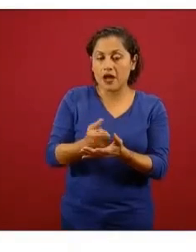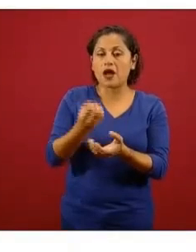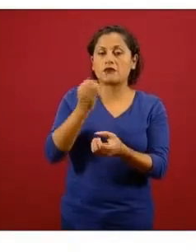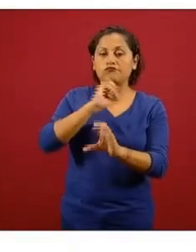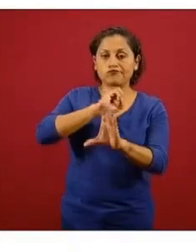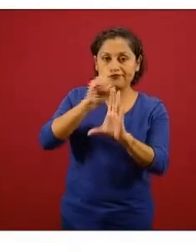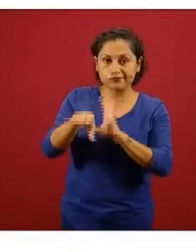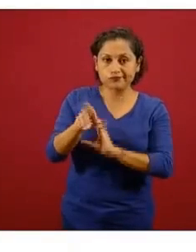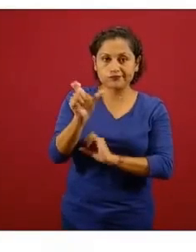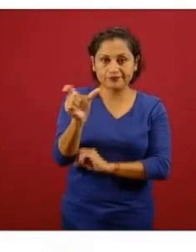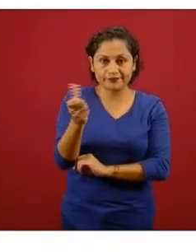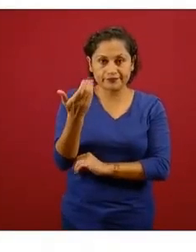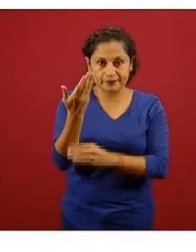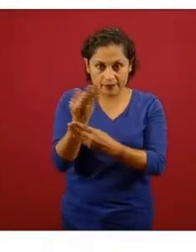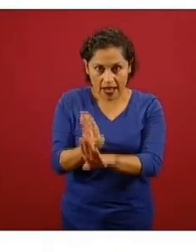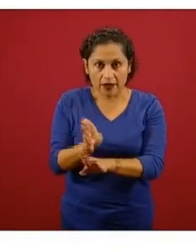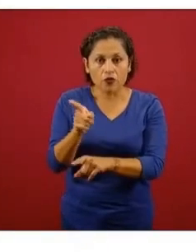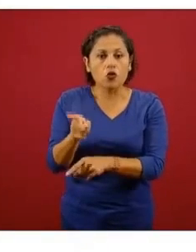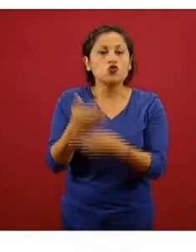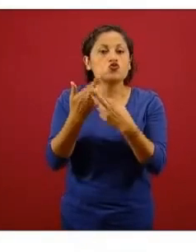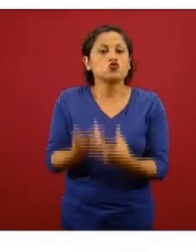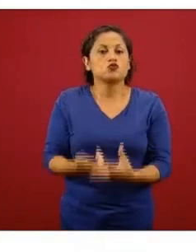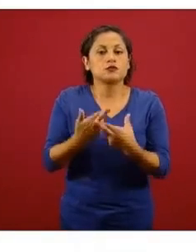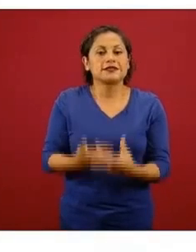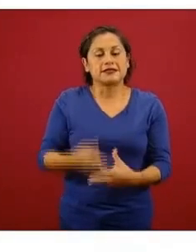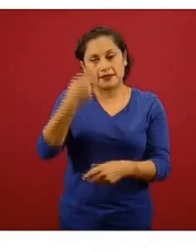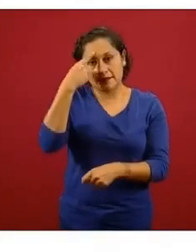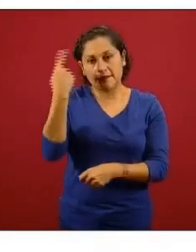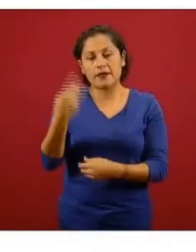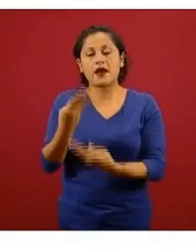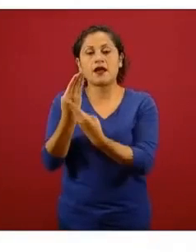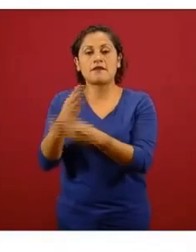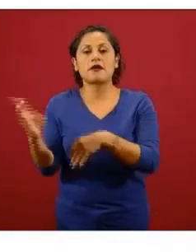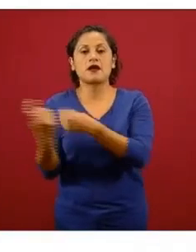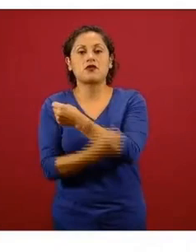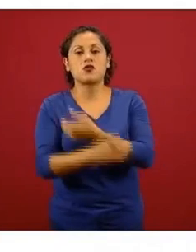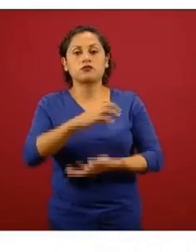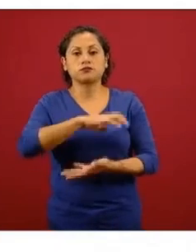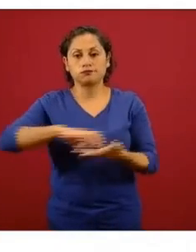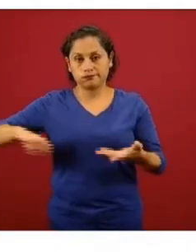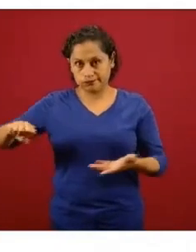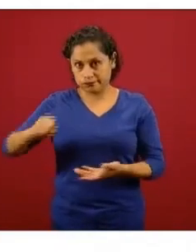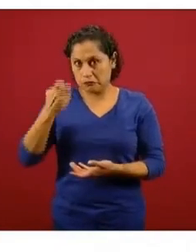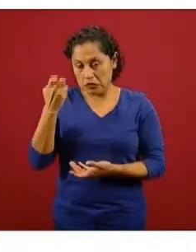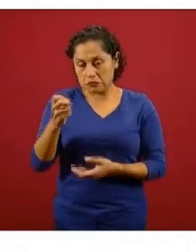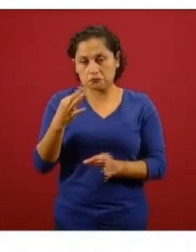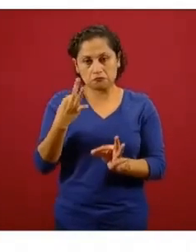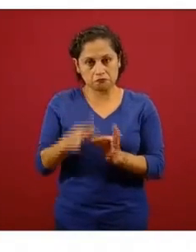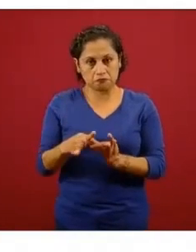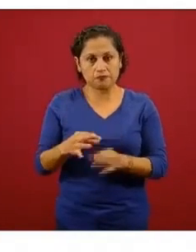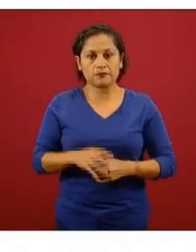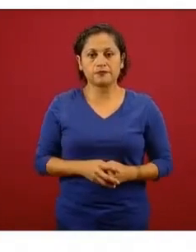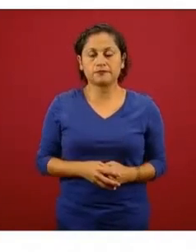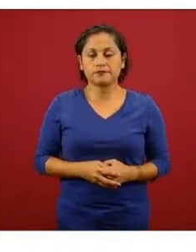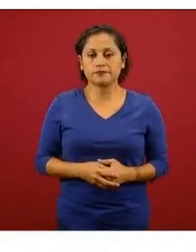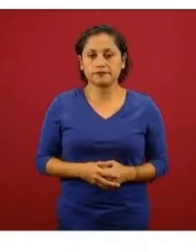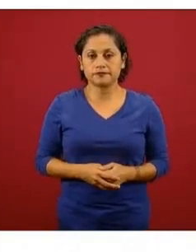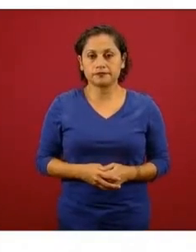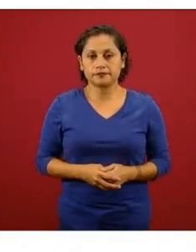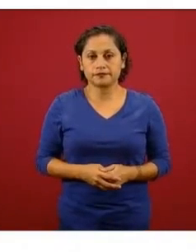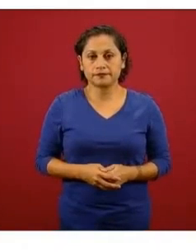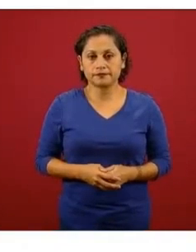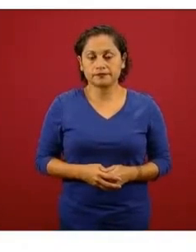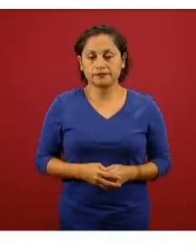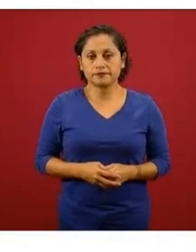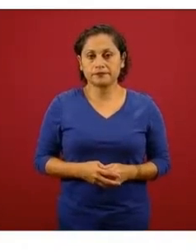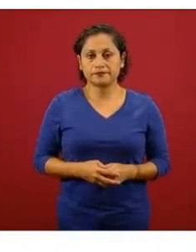en la cuenta para que el barrido de la cuenta sea exitosa, el retiro automático sea exitoso y pueda ya